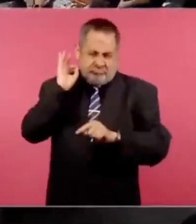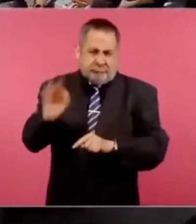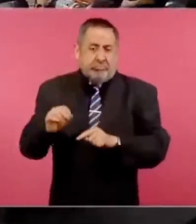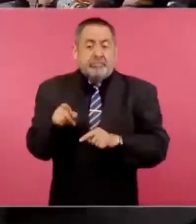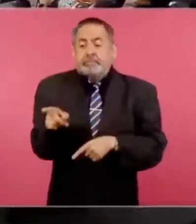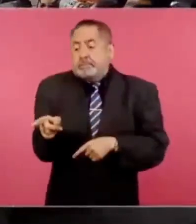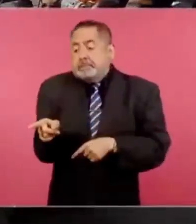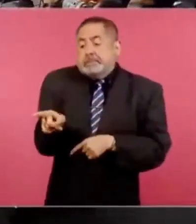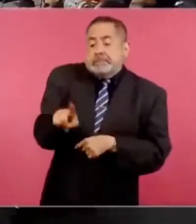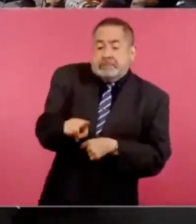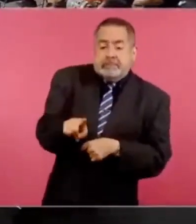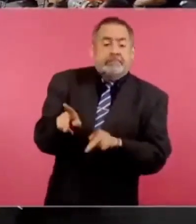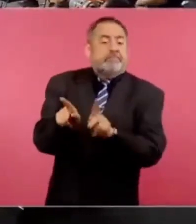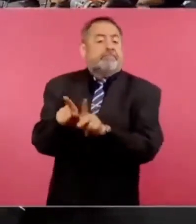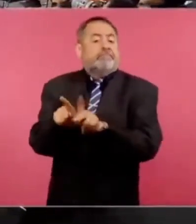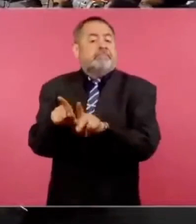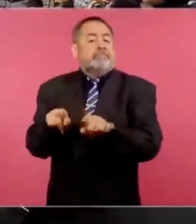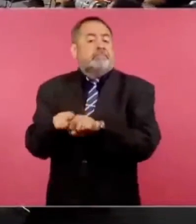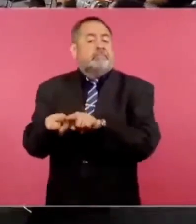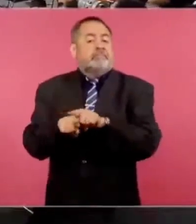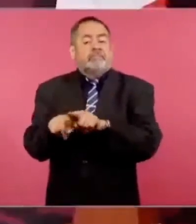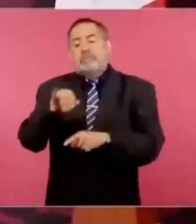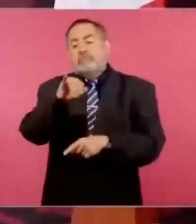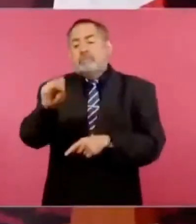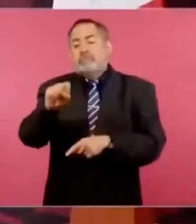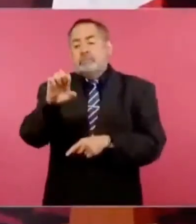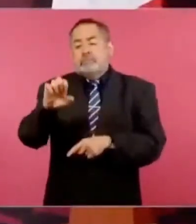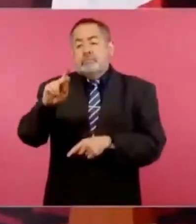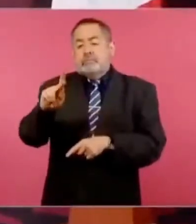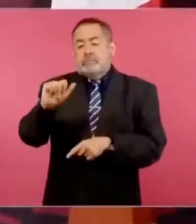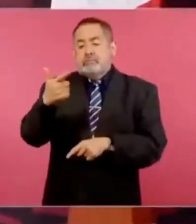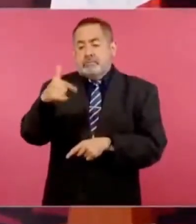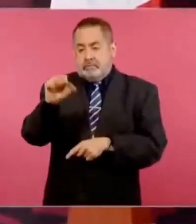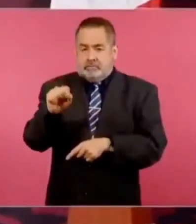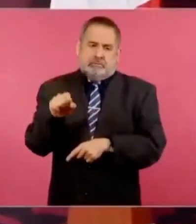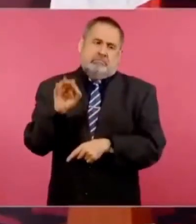Primo hermano de José Pajés Yergo,